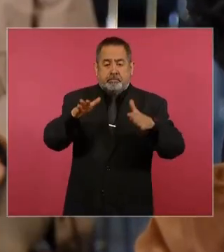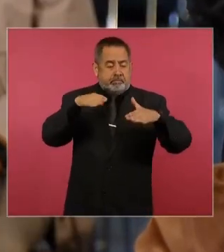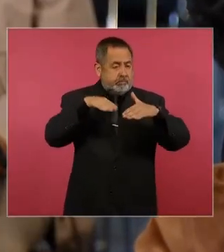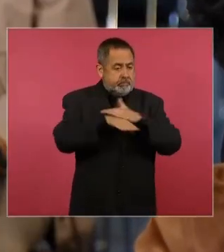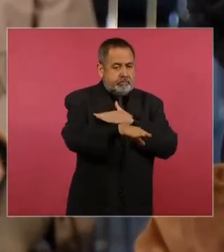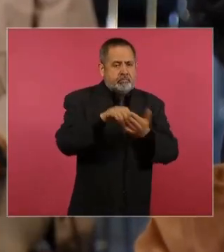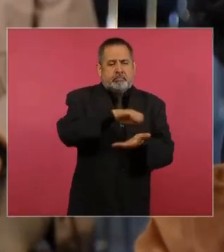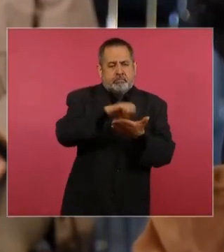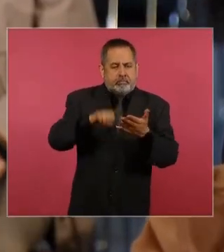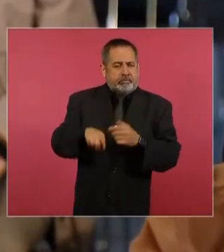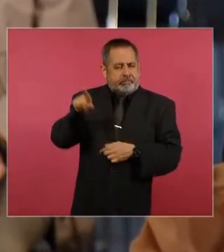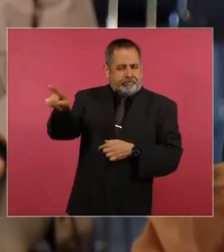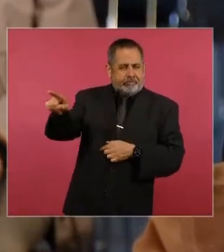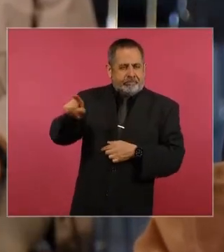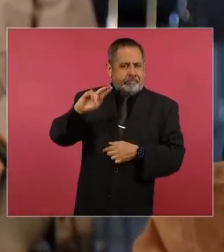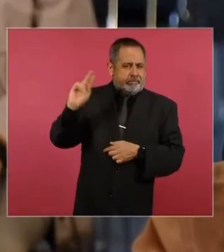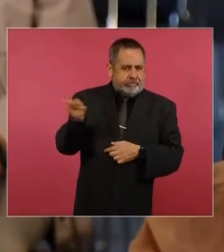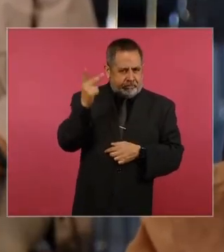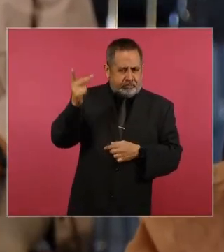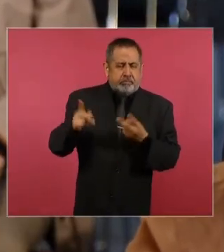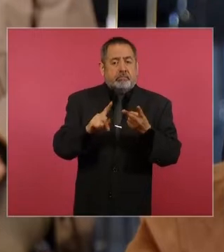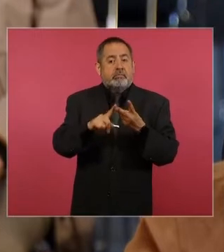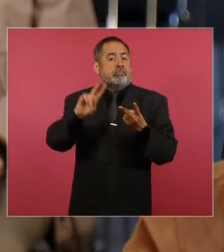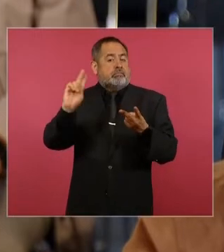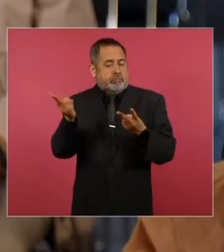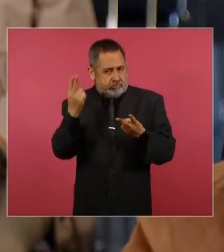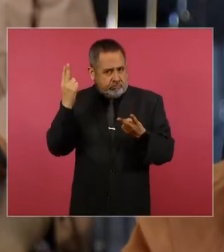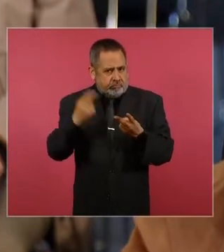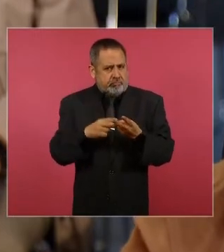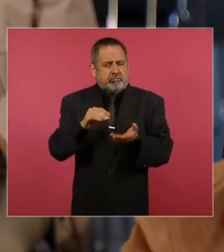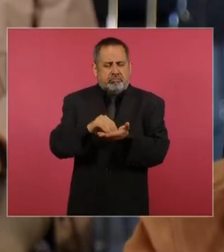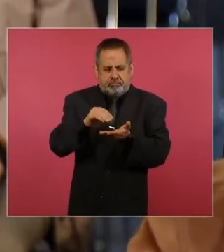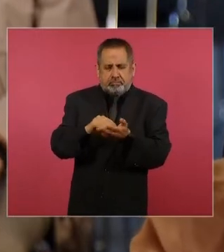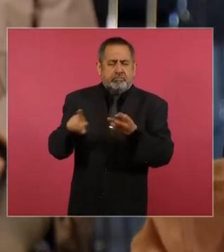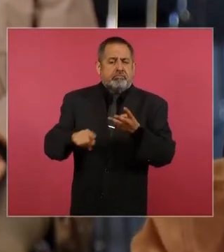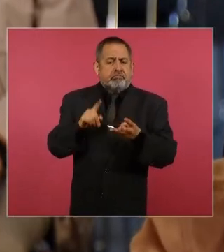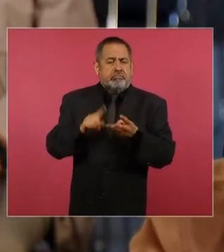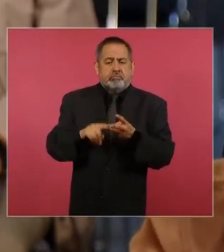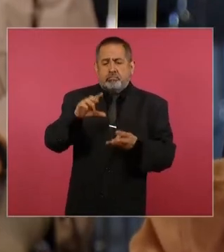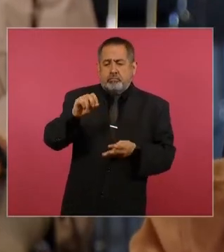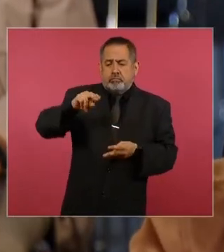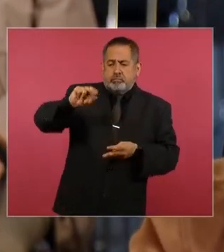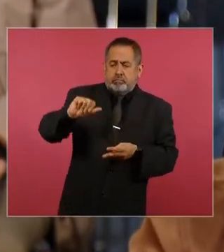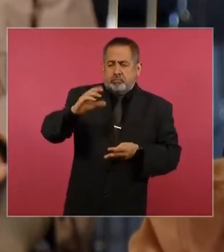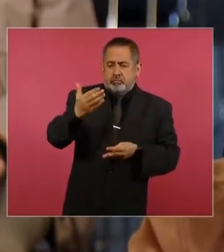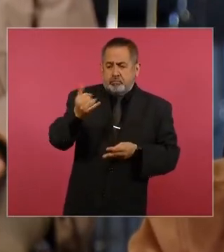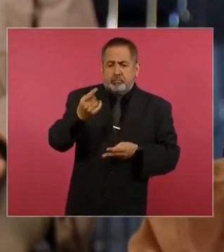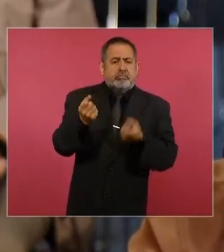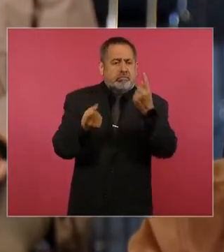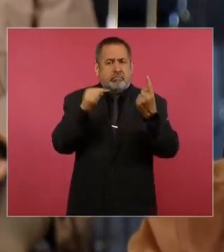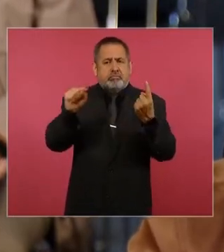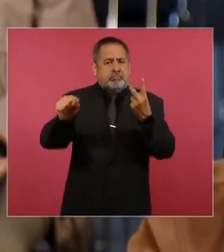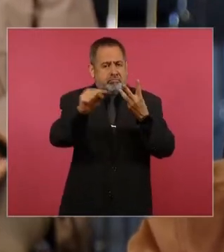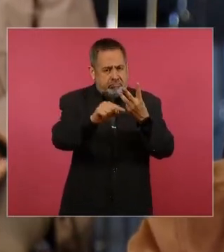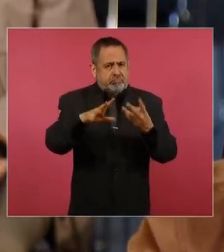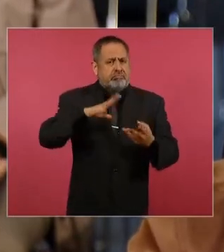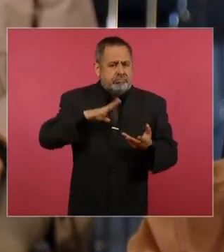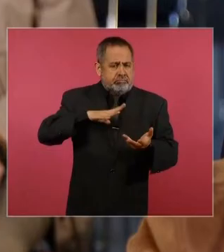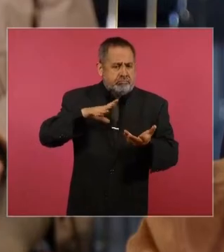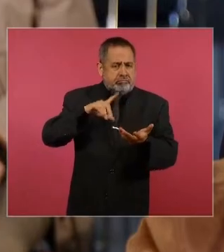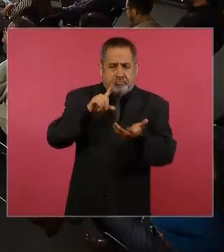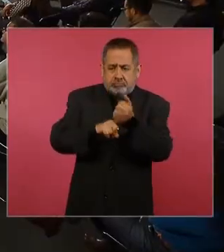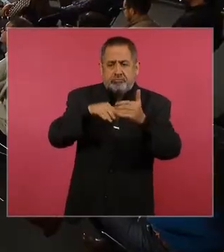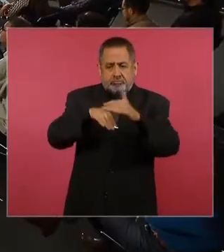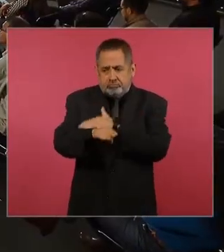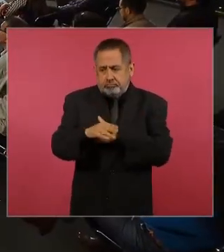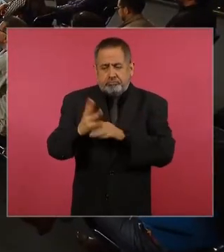caso del Planetario Erro, en el caso de la UNAM también regularmente se hace, pero en el caso de CONACYT mostraron algunos puntos ahí en el sí. mapa, pero ¿qué otros puntos